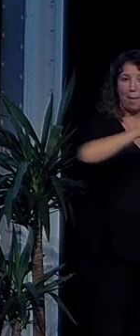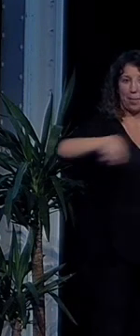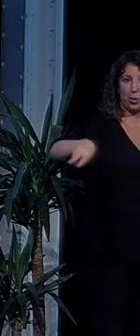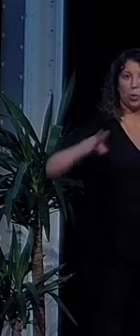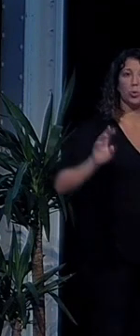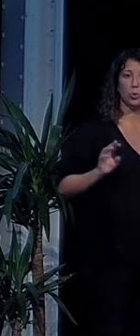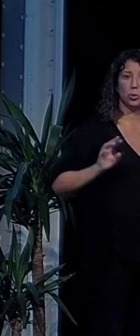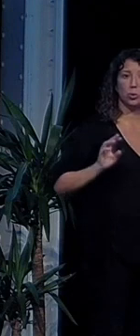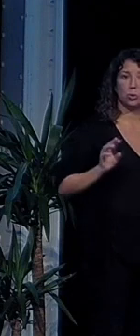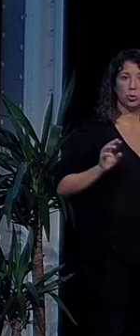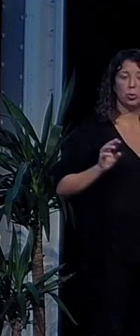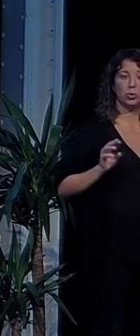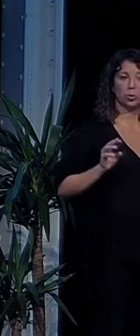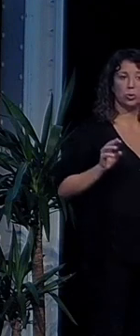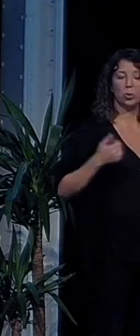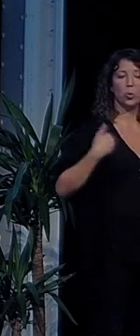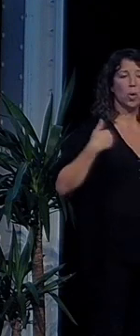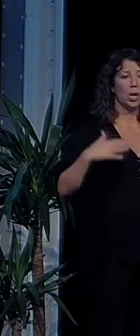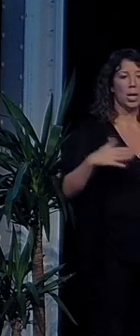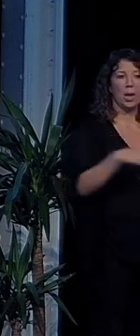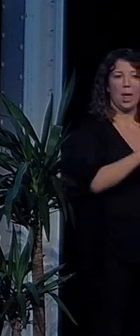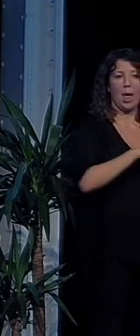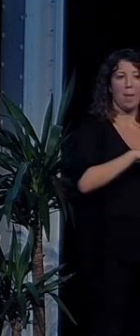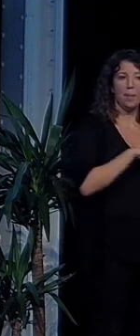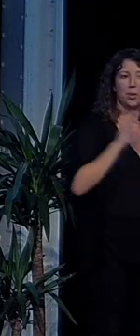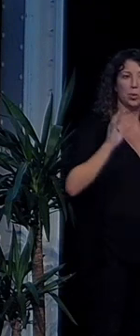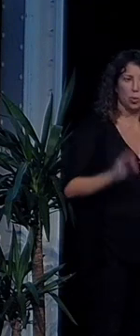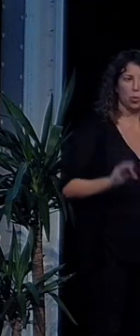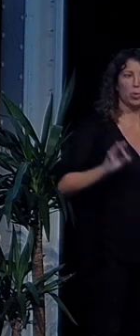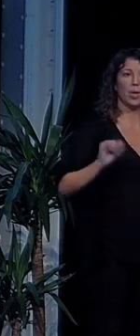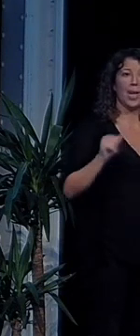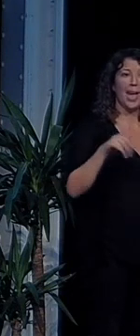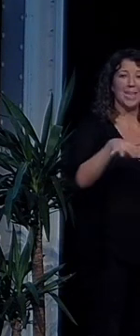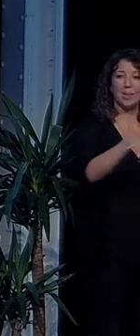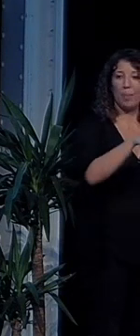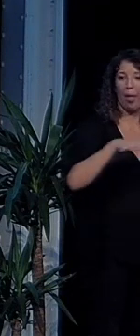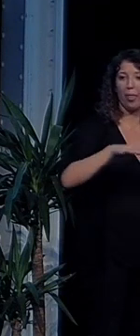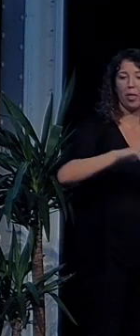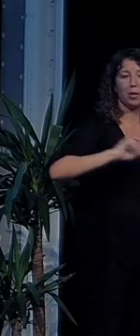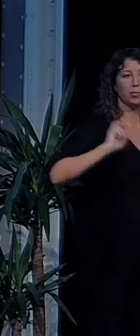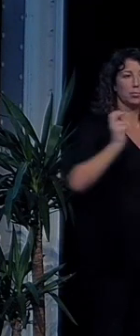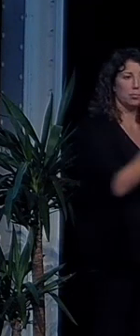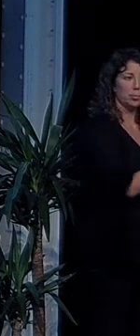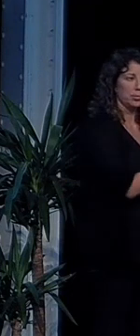que tiene que estar en todos los ámbitos, en todos los espacios, en todos los sitios,